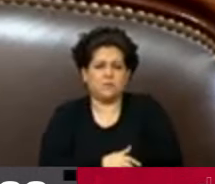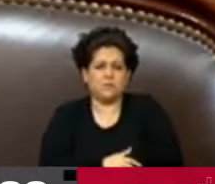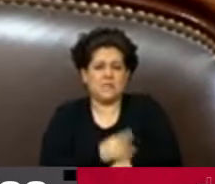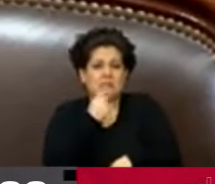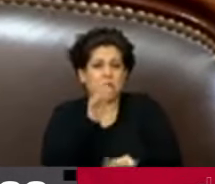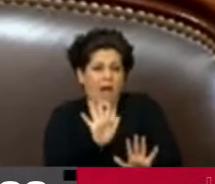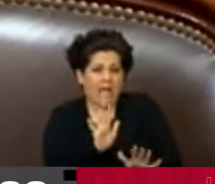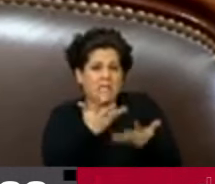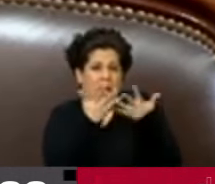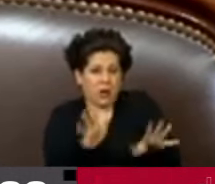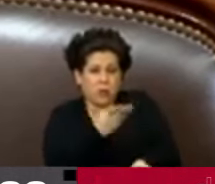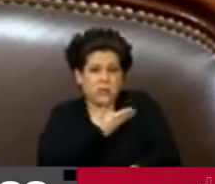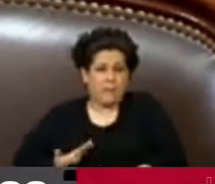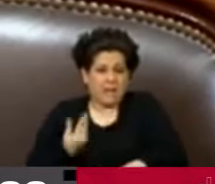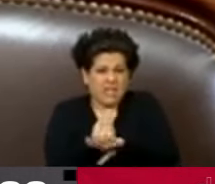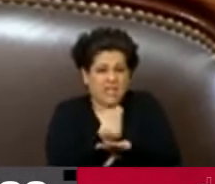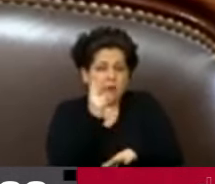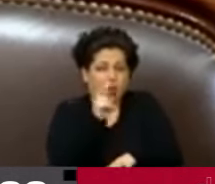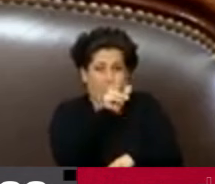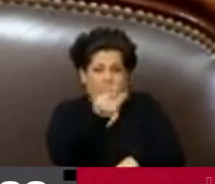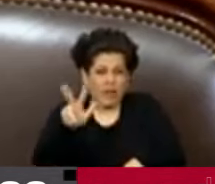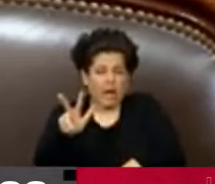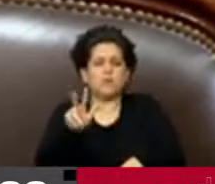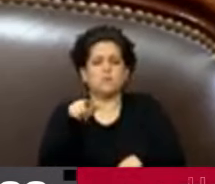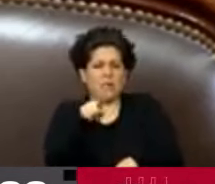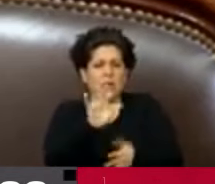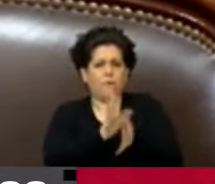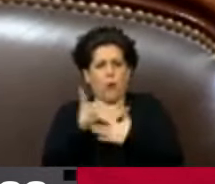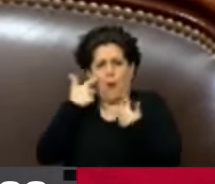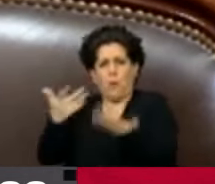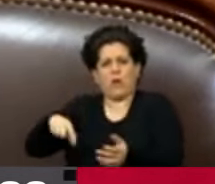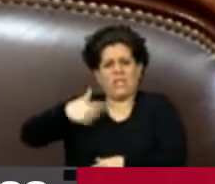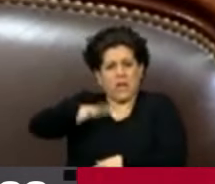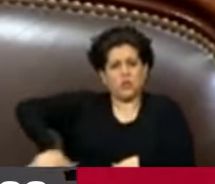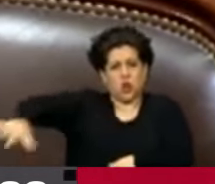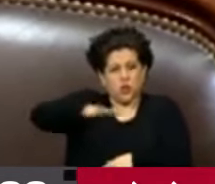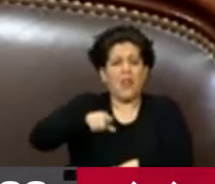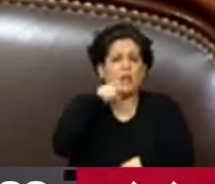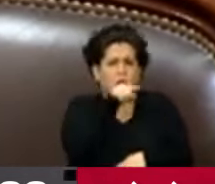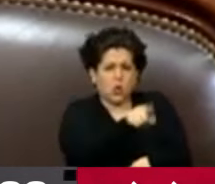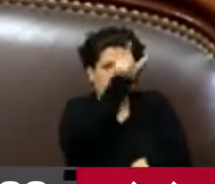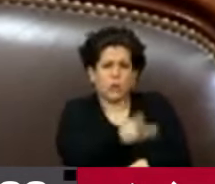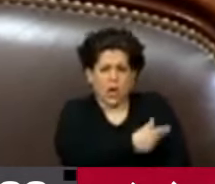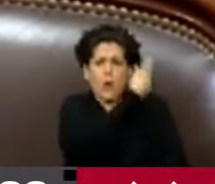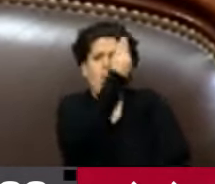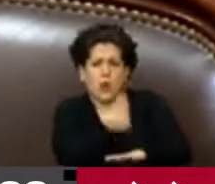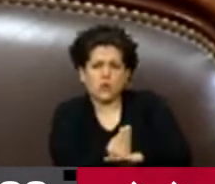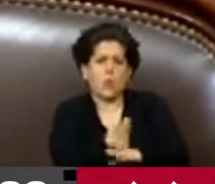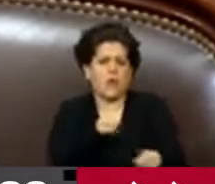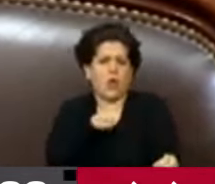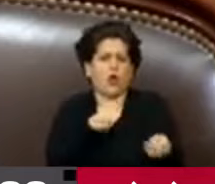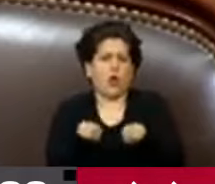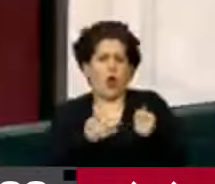Sería, presidente, darle una señal a la sociedad argentina que va a asumir la